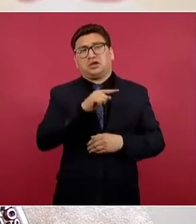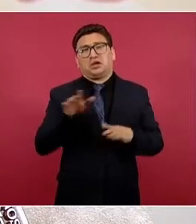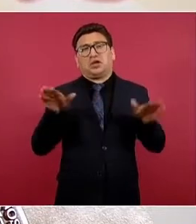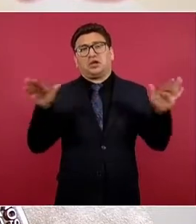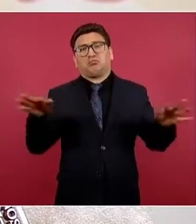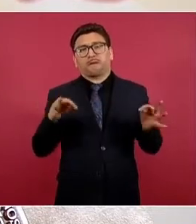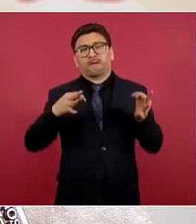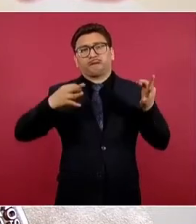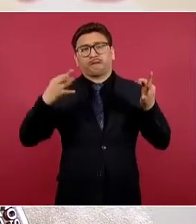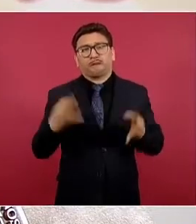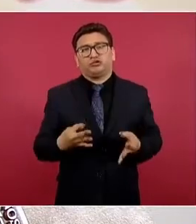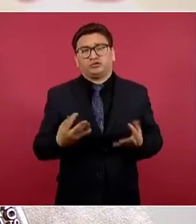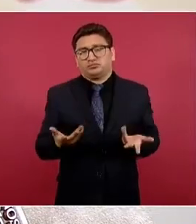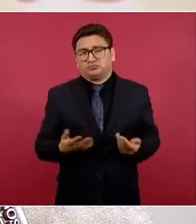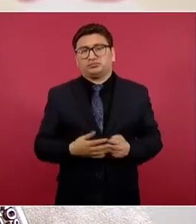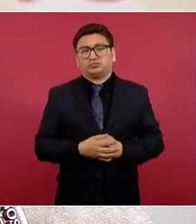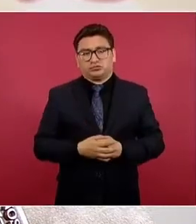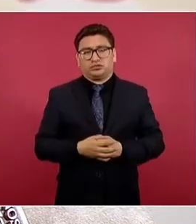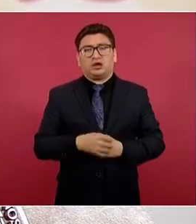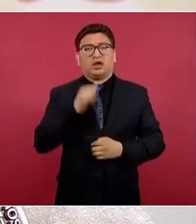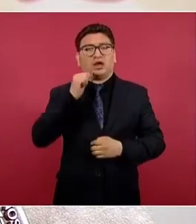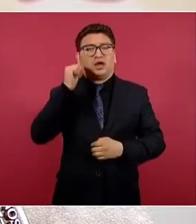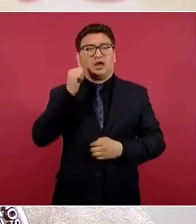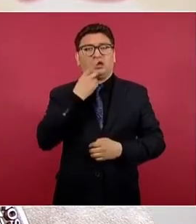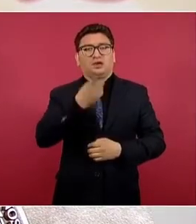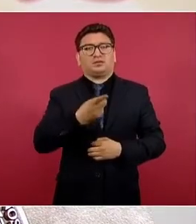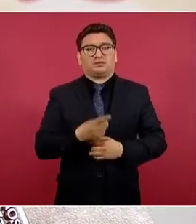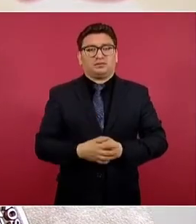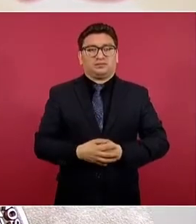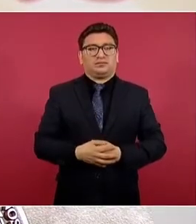de primera, ayer lo dije,